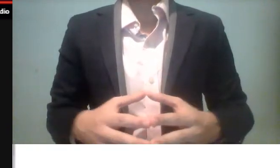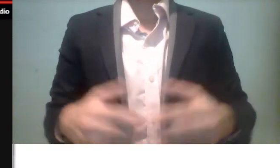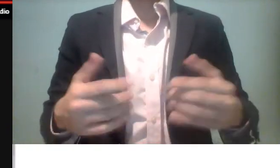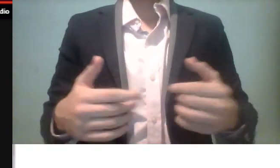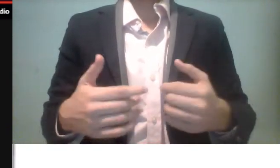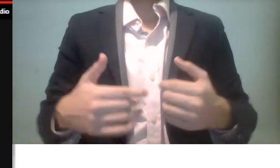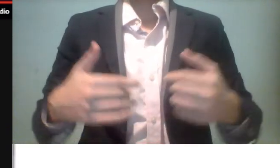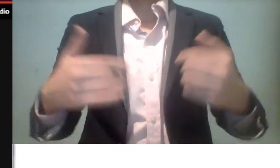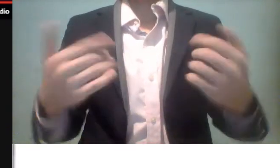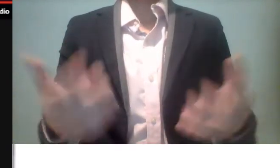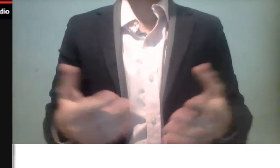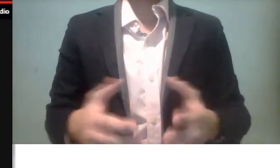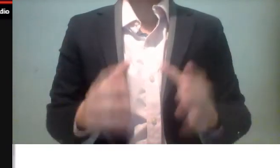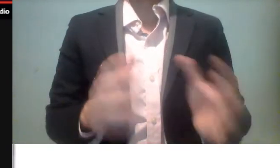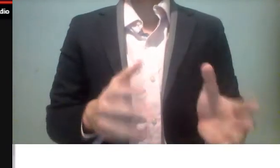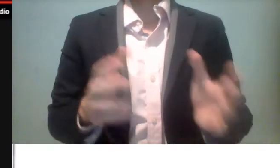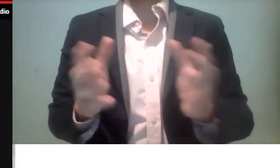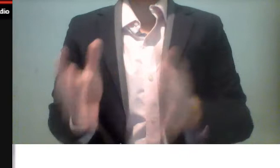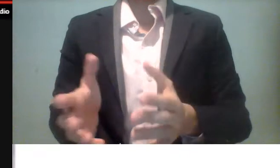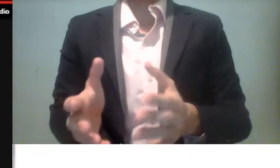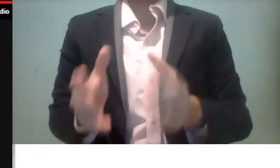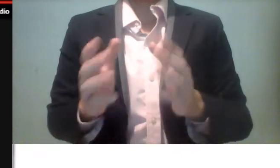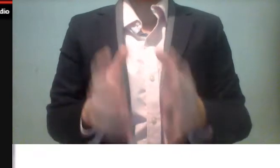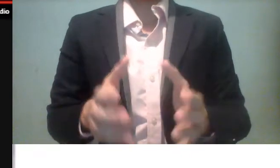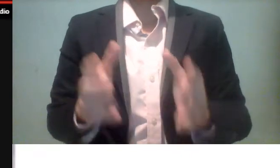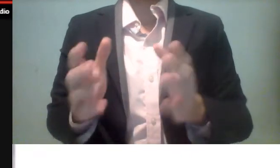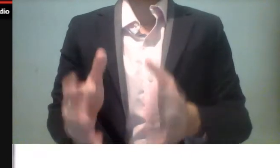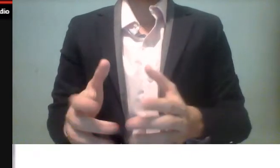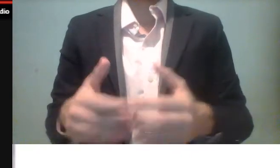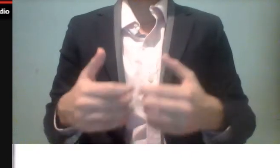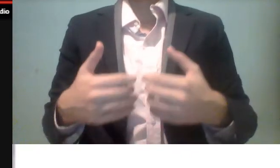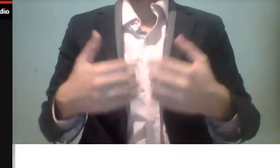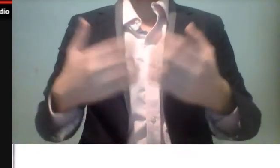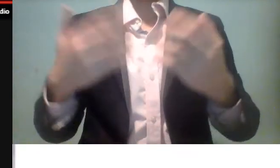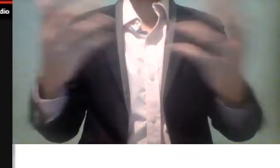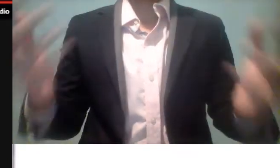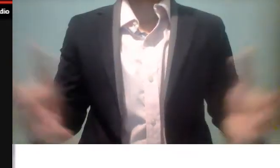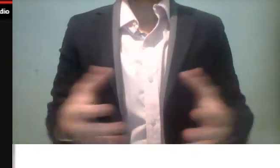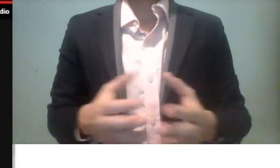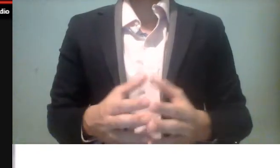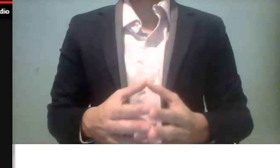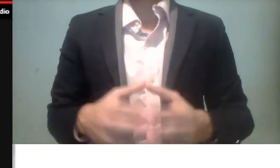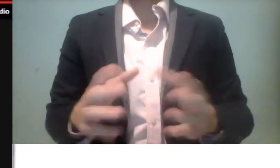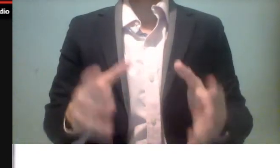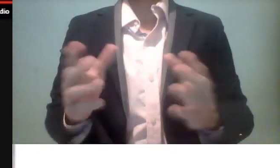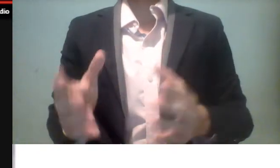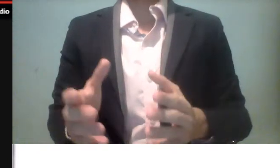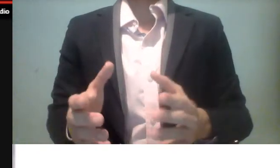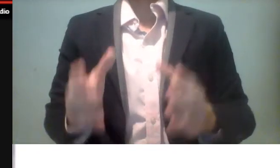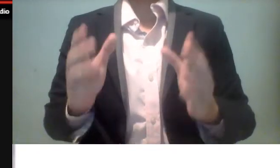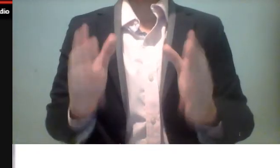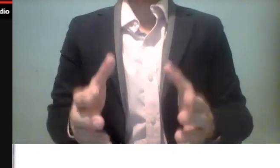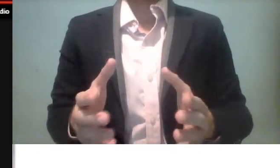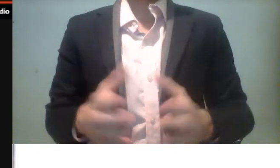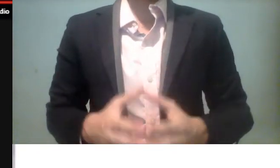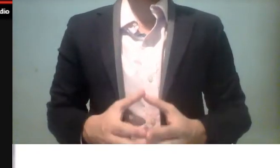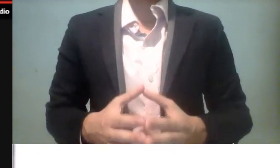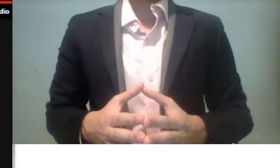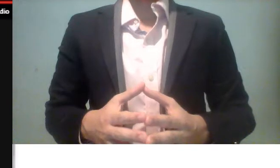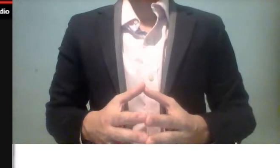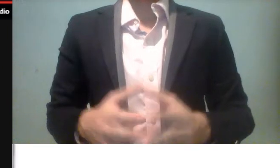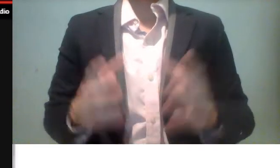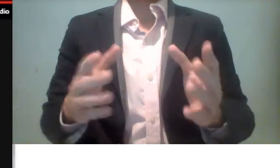políticos es algo ya bastante normal y sobre todo en los gobiernos perreristas, panistas de Movimiento Ciudadano, porque incluso, si no mal